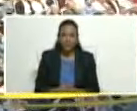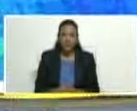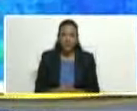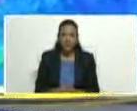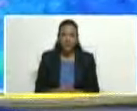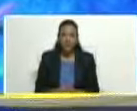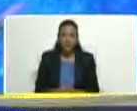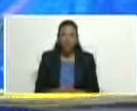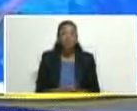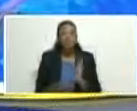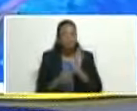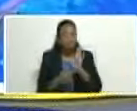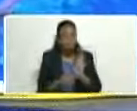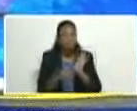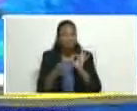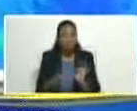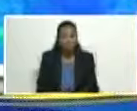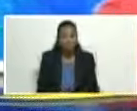Aquí estamos, pues,